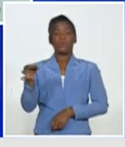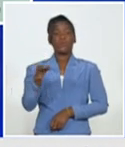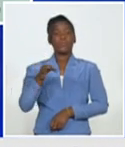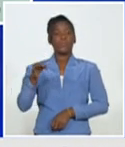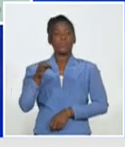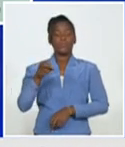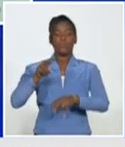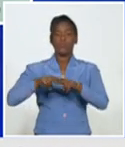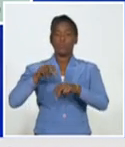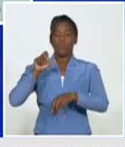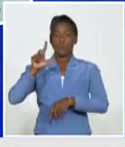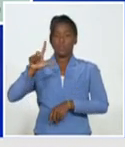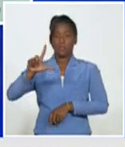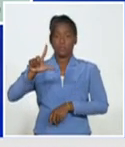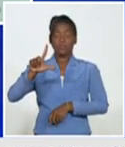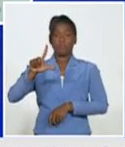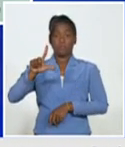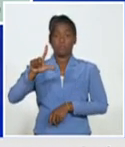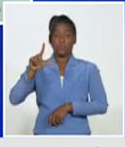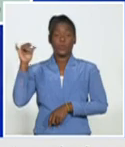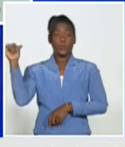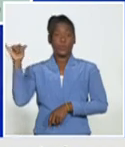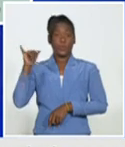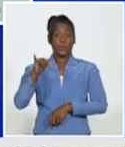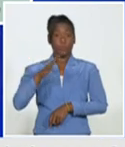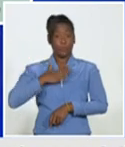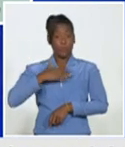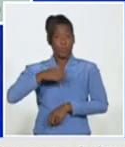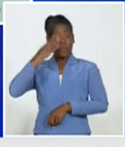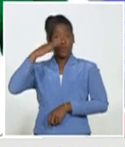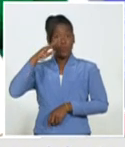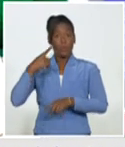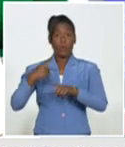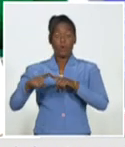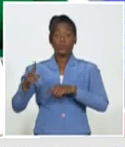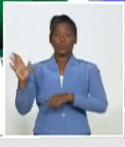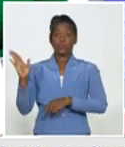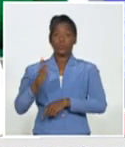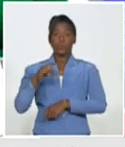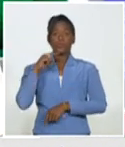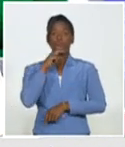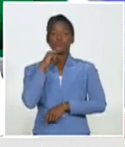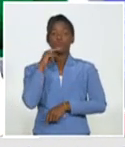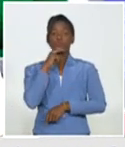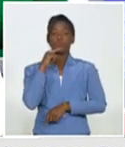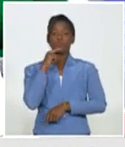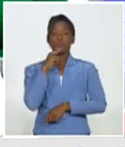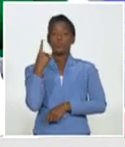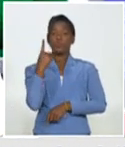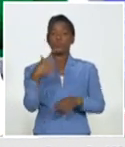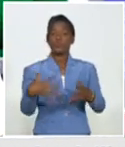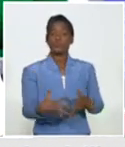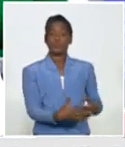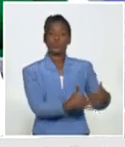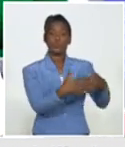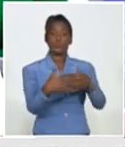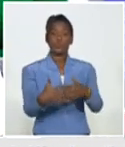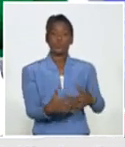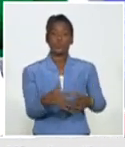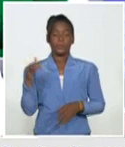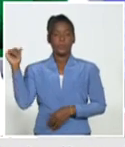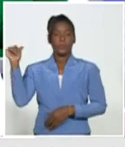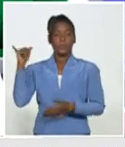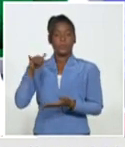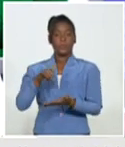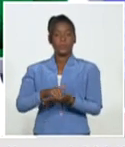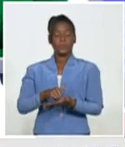viajeros cubanos procedentes, 2 de Rusia y 1 de los Estados Unidos. No se diagnostican